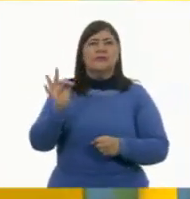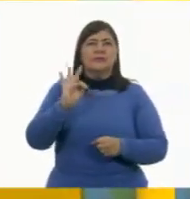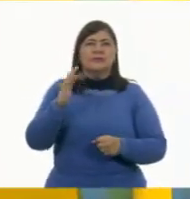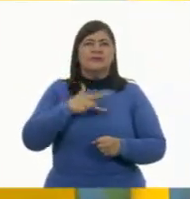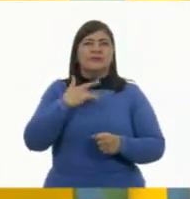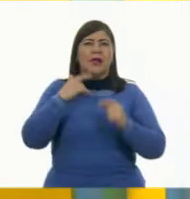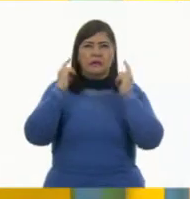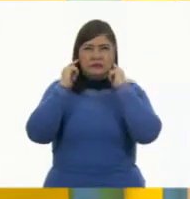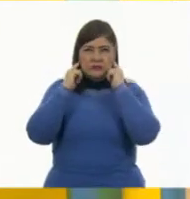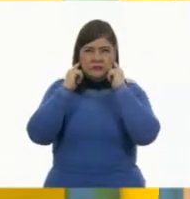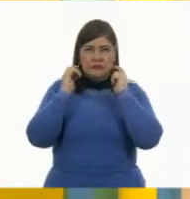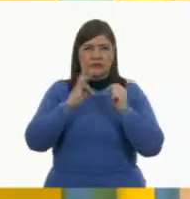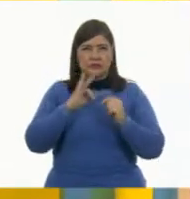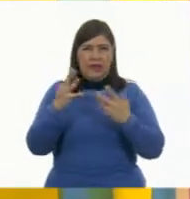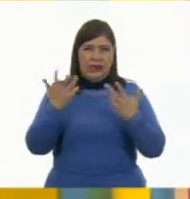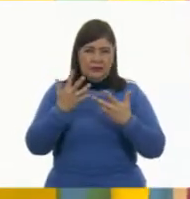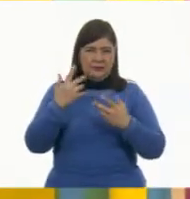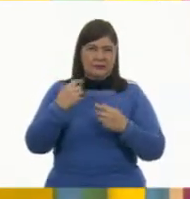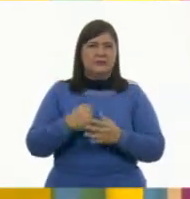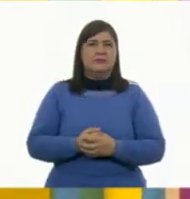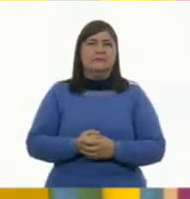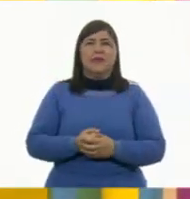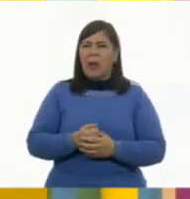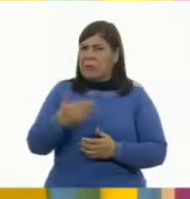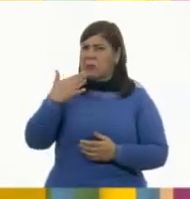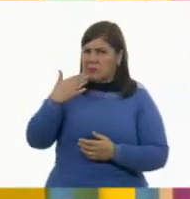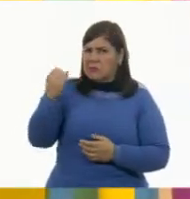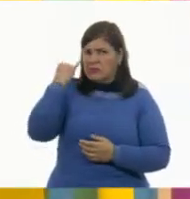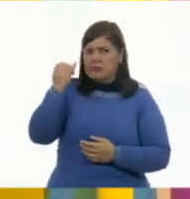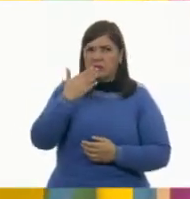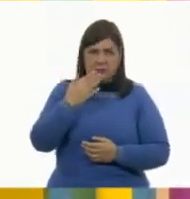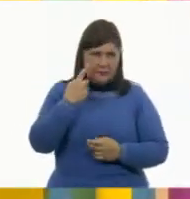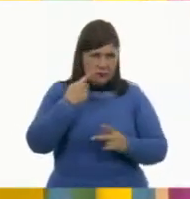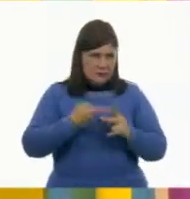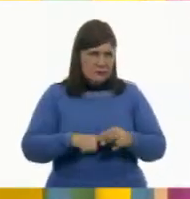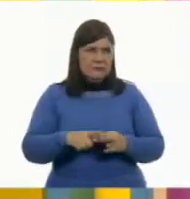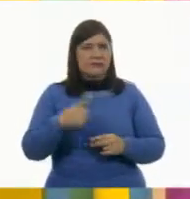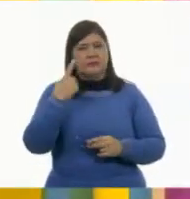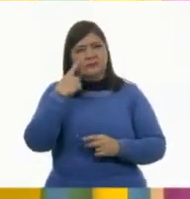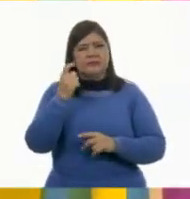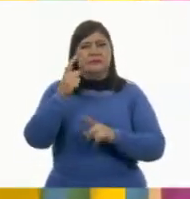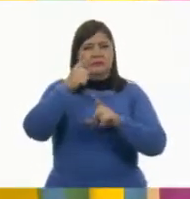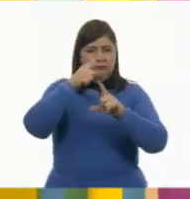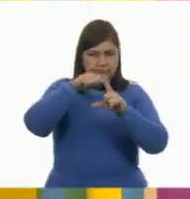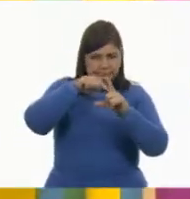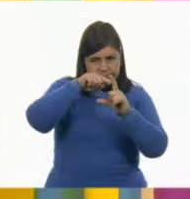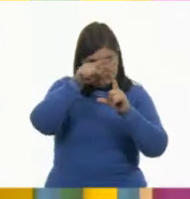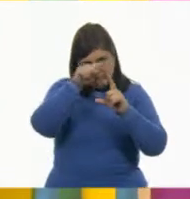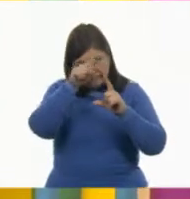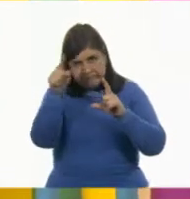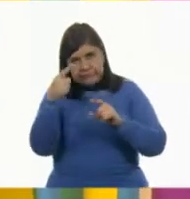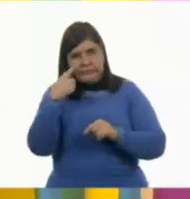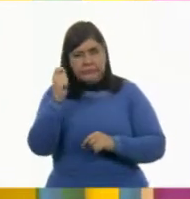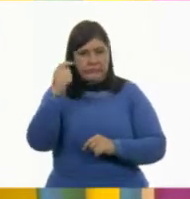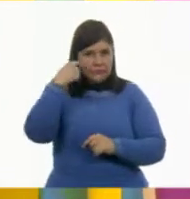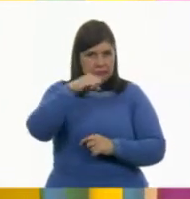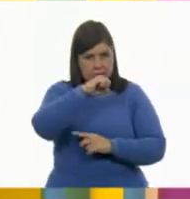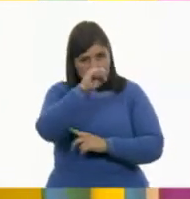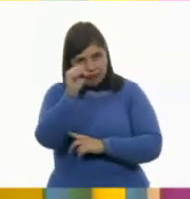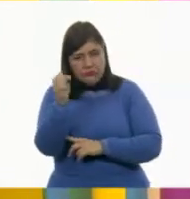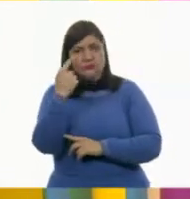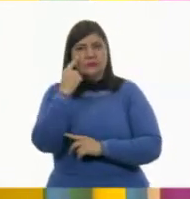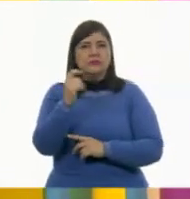hacemos con la cabeza? ¿Con la cabeza? Ah, muy bien. Adelante, a ver, entonces hacemos medio círculo con la cabeza. Después